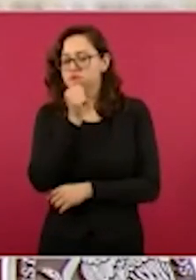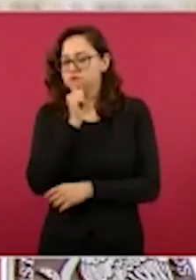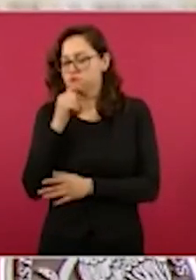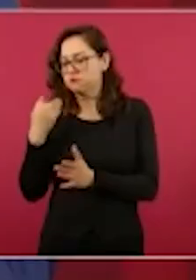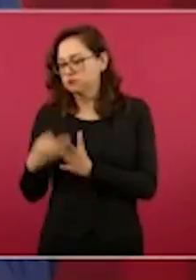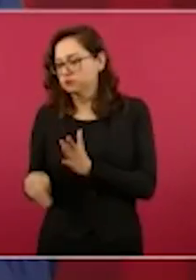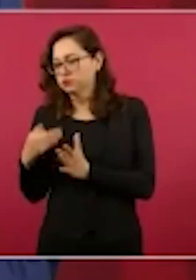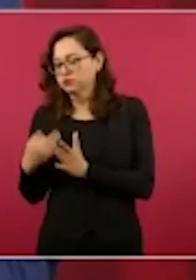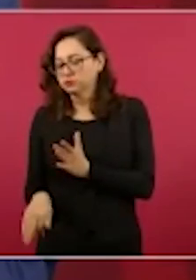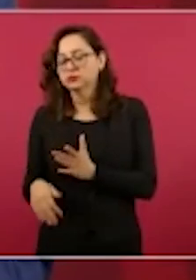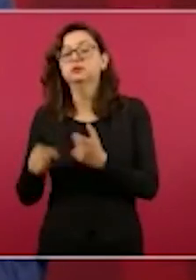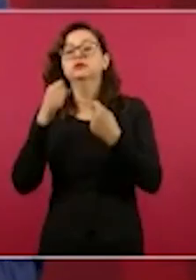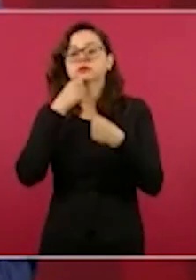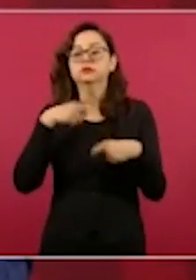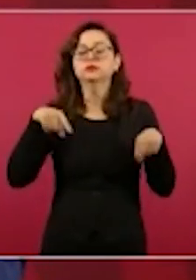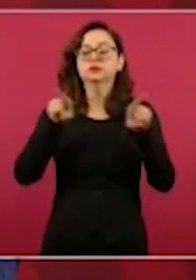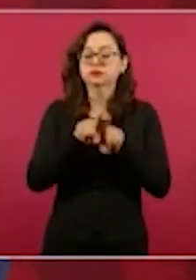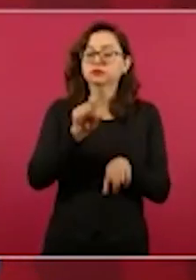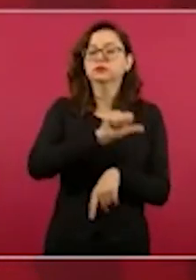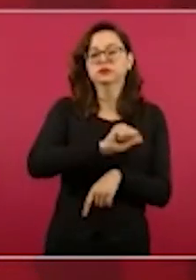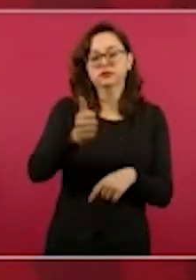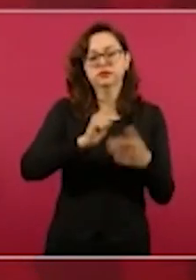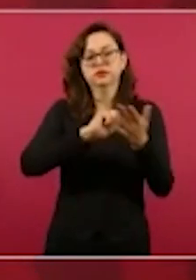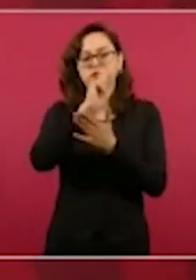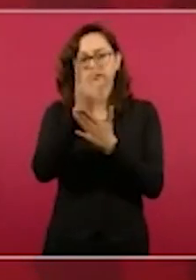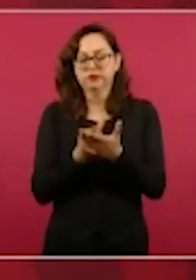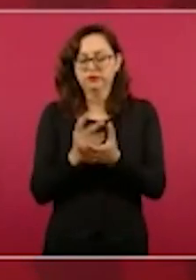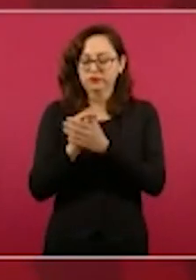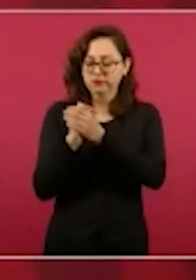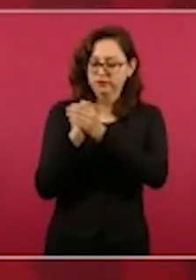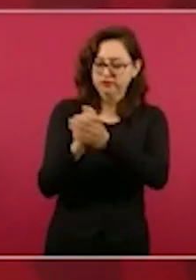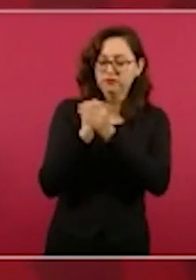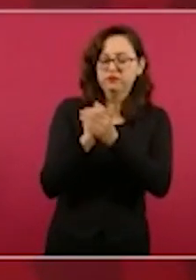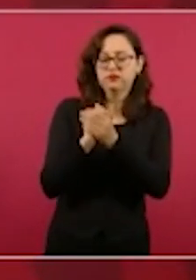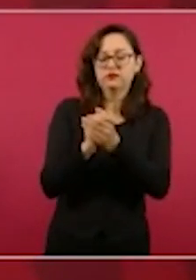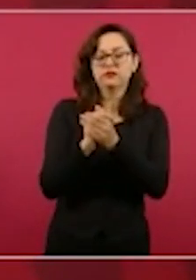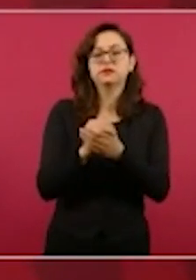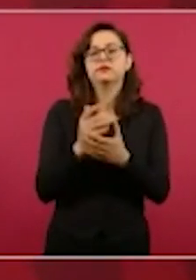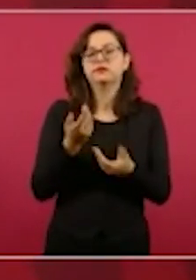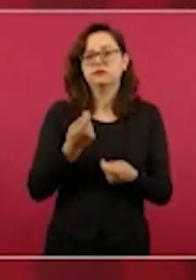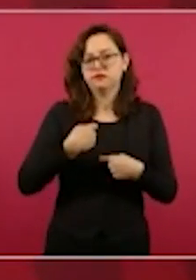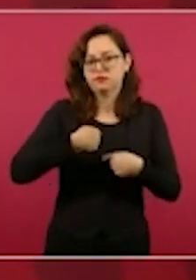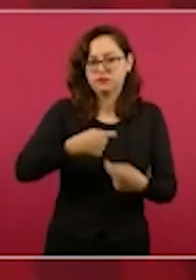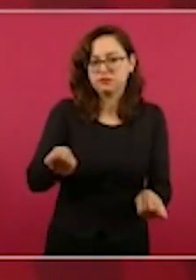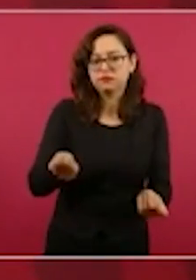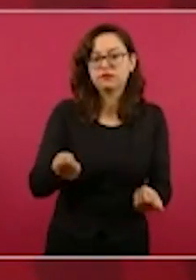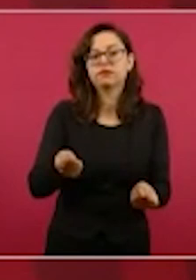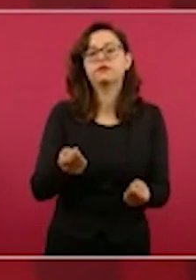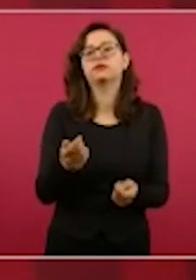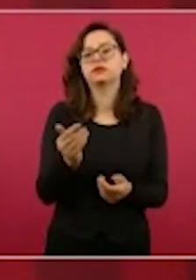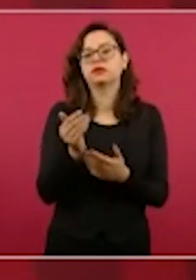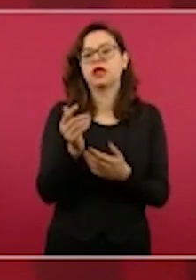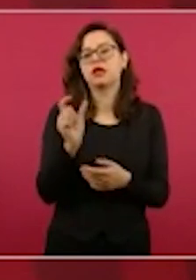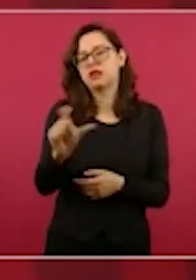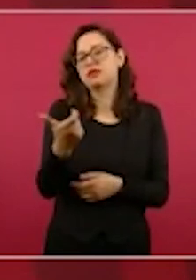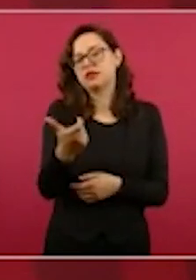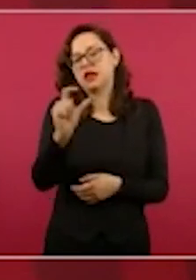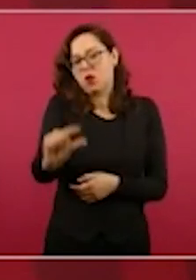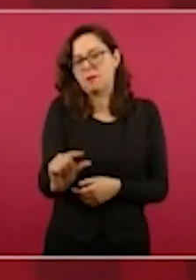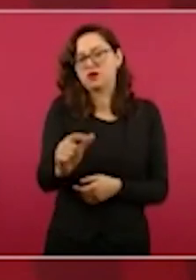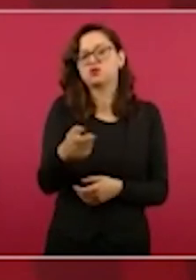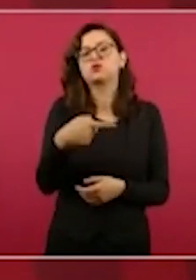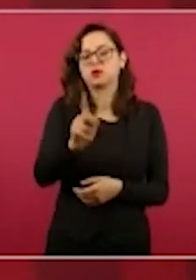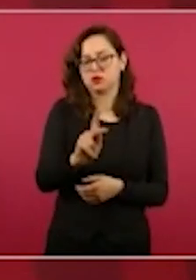las tandas, que eso es un monto menor que se entrega, y